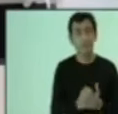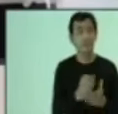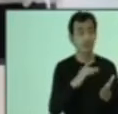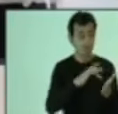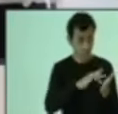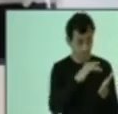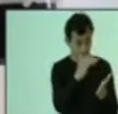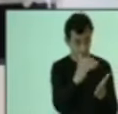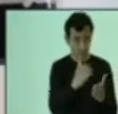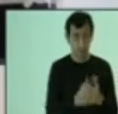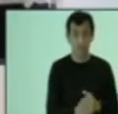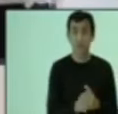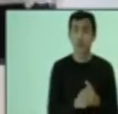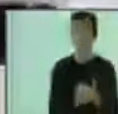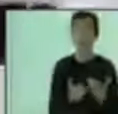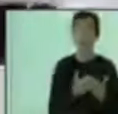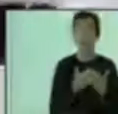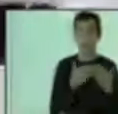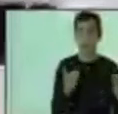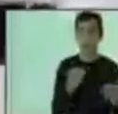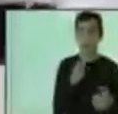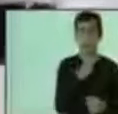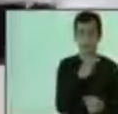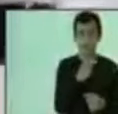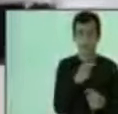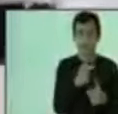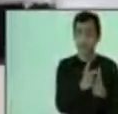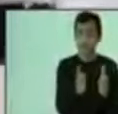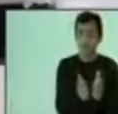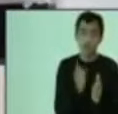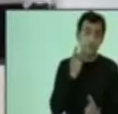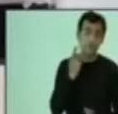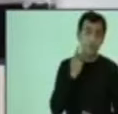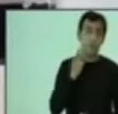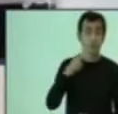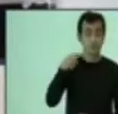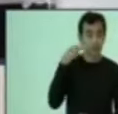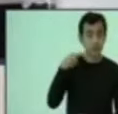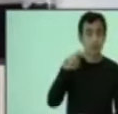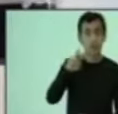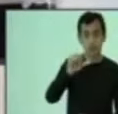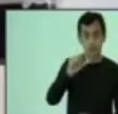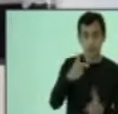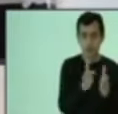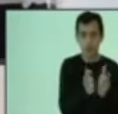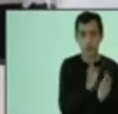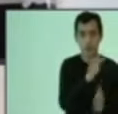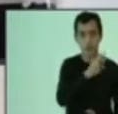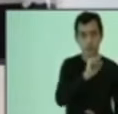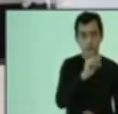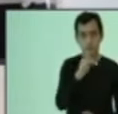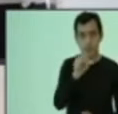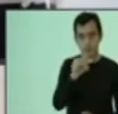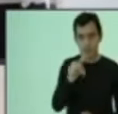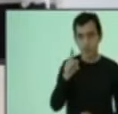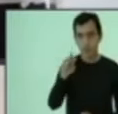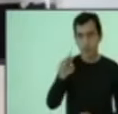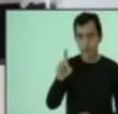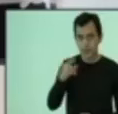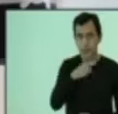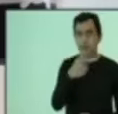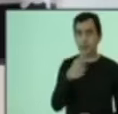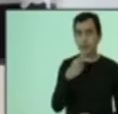tiempo. Continuamos con la abanderada de la coalición Veracruz Va, Elizabeth Montiel Velázquez. Y les recuerdo